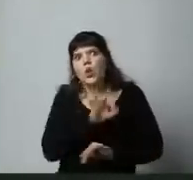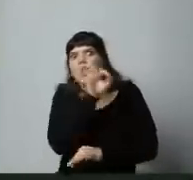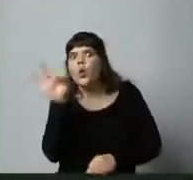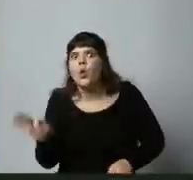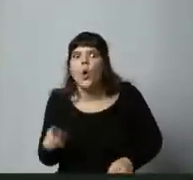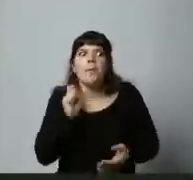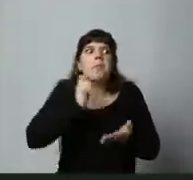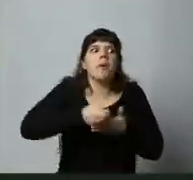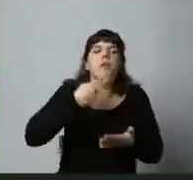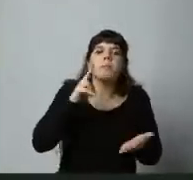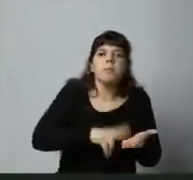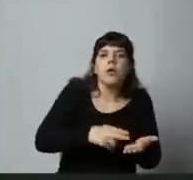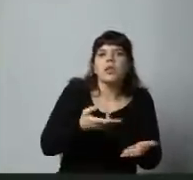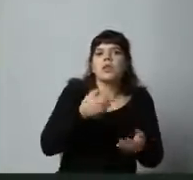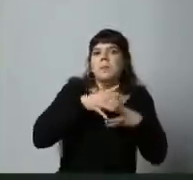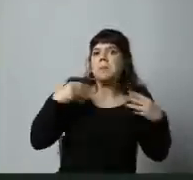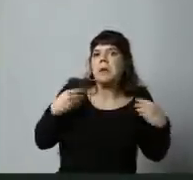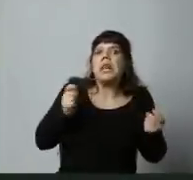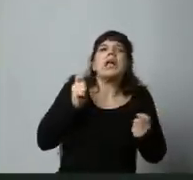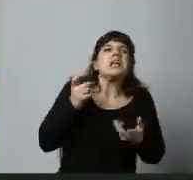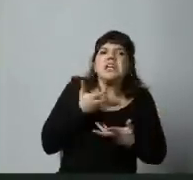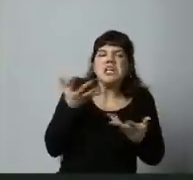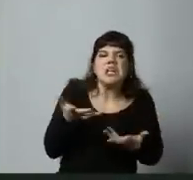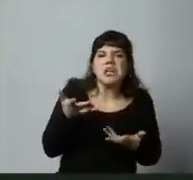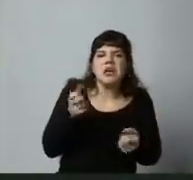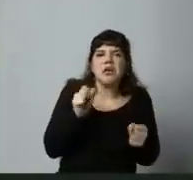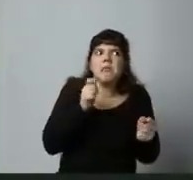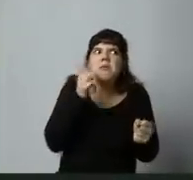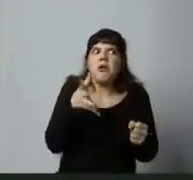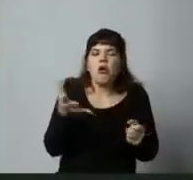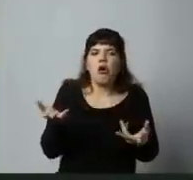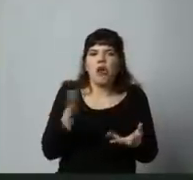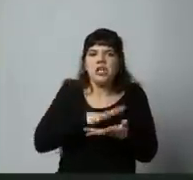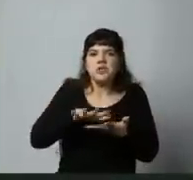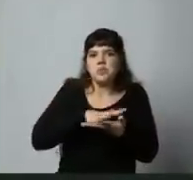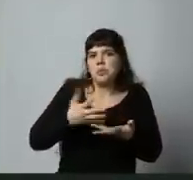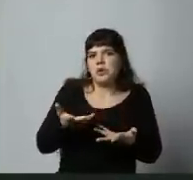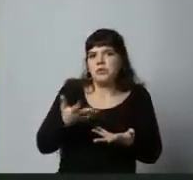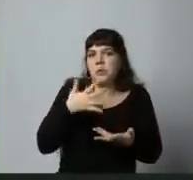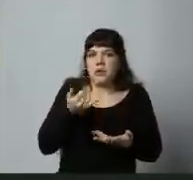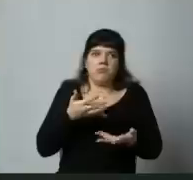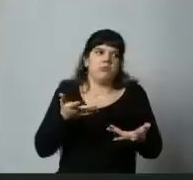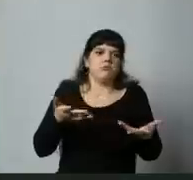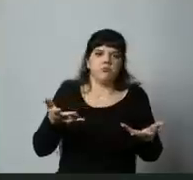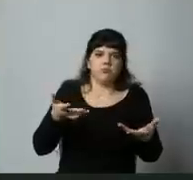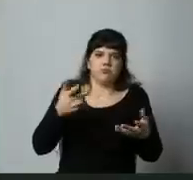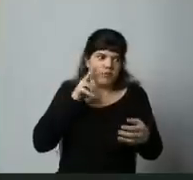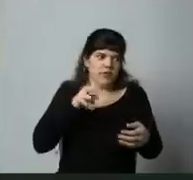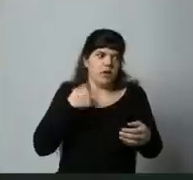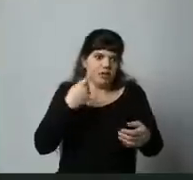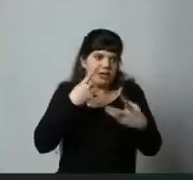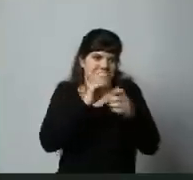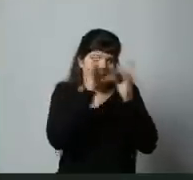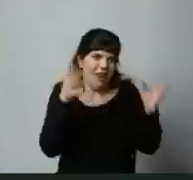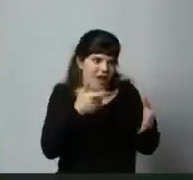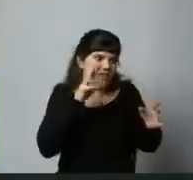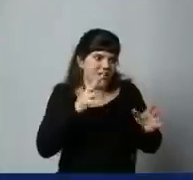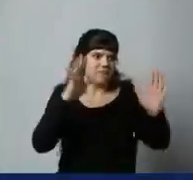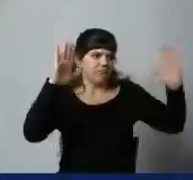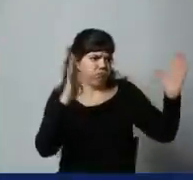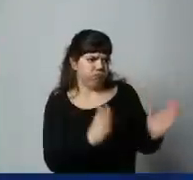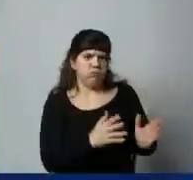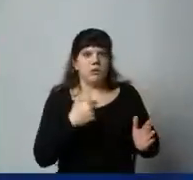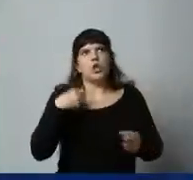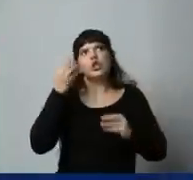pagan el impuesto a primaria quién le puede convenir esa porque se está ambientando un ajuste No si vos pones en braz pechas son